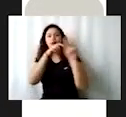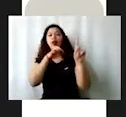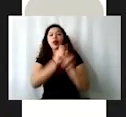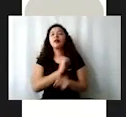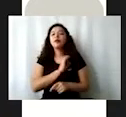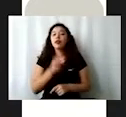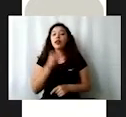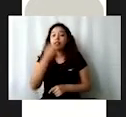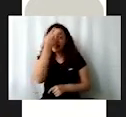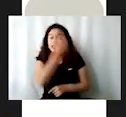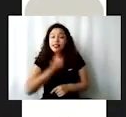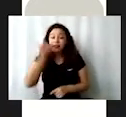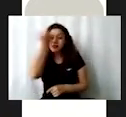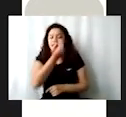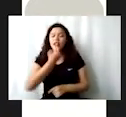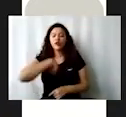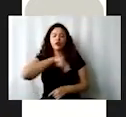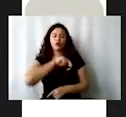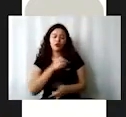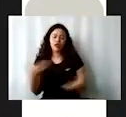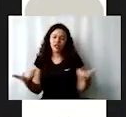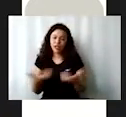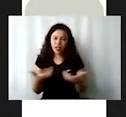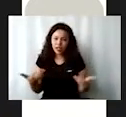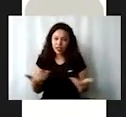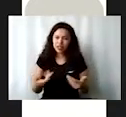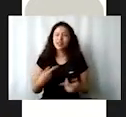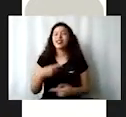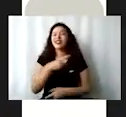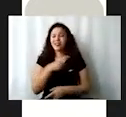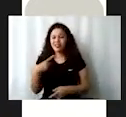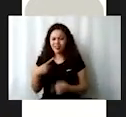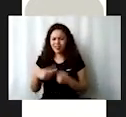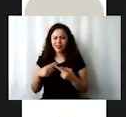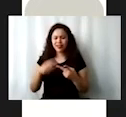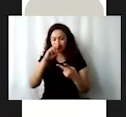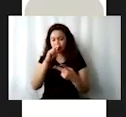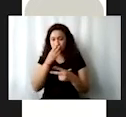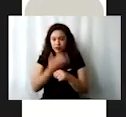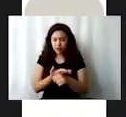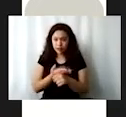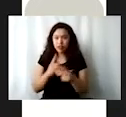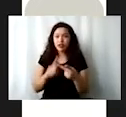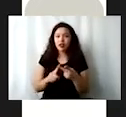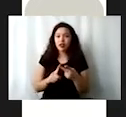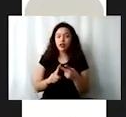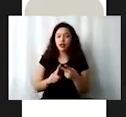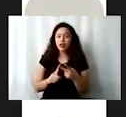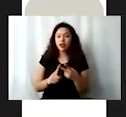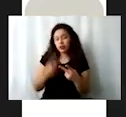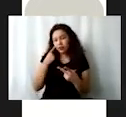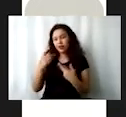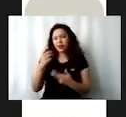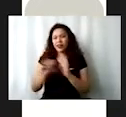el análisis que vamos a hacer de esos deberes, de esas responsabilidades, como los ejemplos que yo